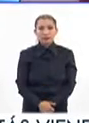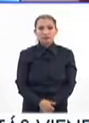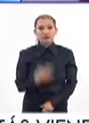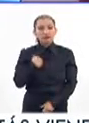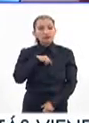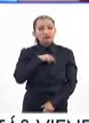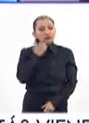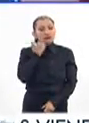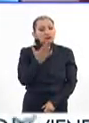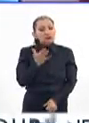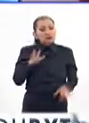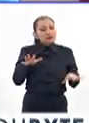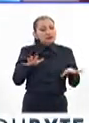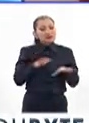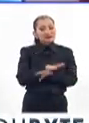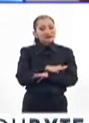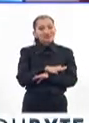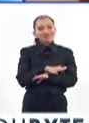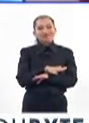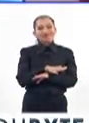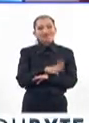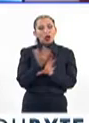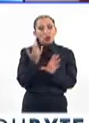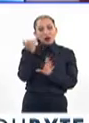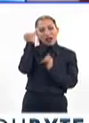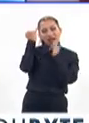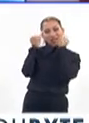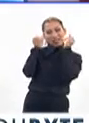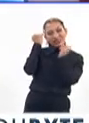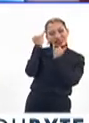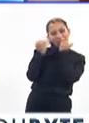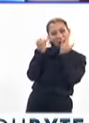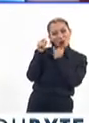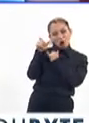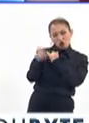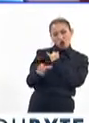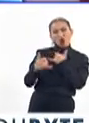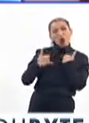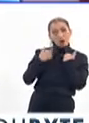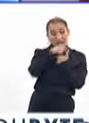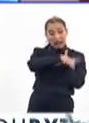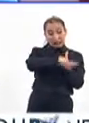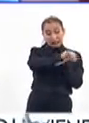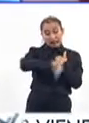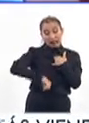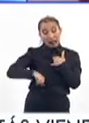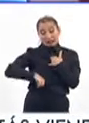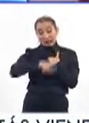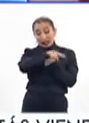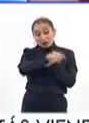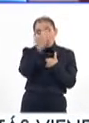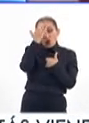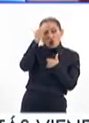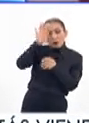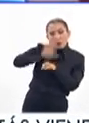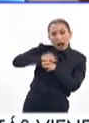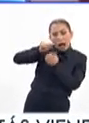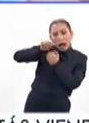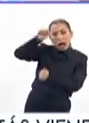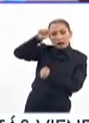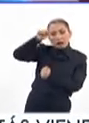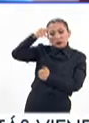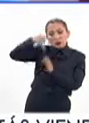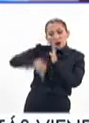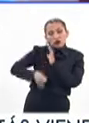Queremos cambiar la visión, sí, de los jóvenes. Nos interesa que conozcan más